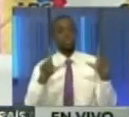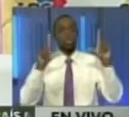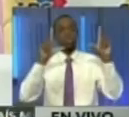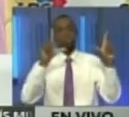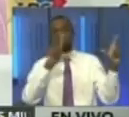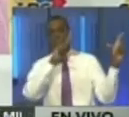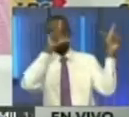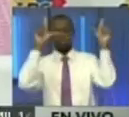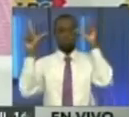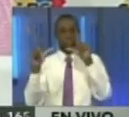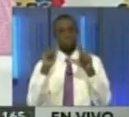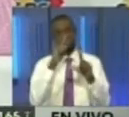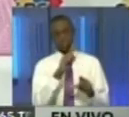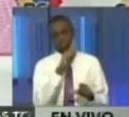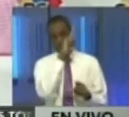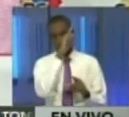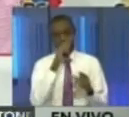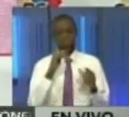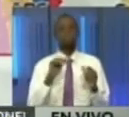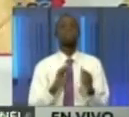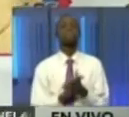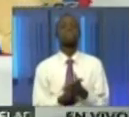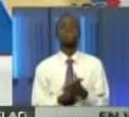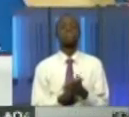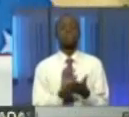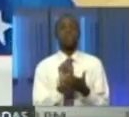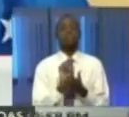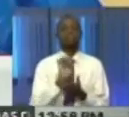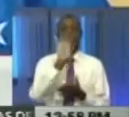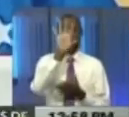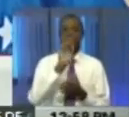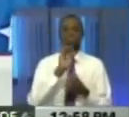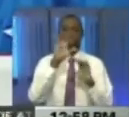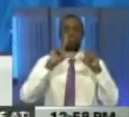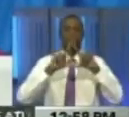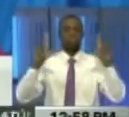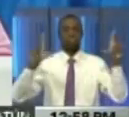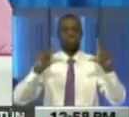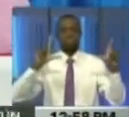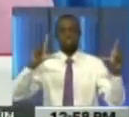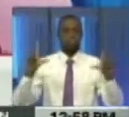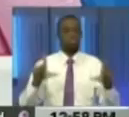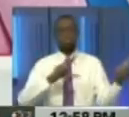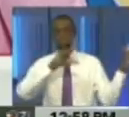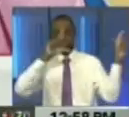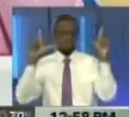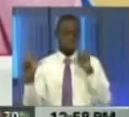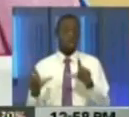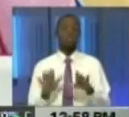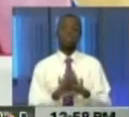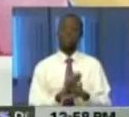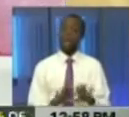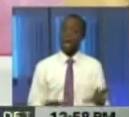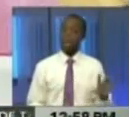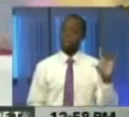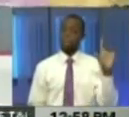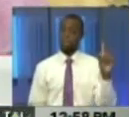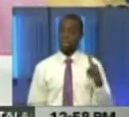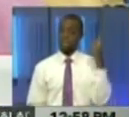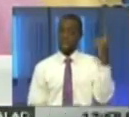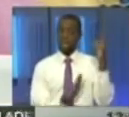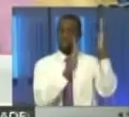lámina. Vamos entonces, culminada esta primera parte de lo que son